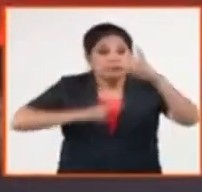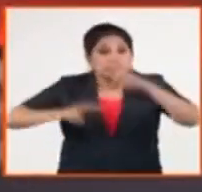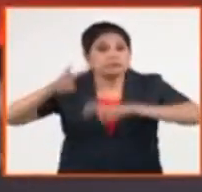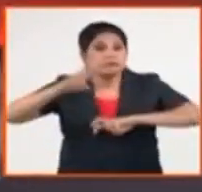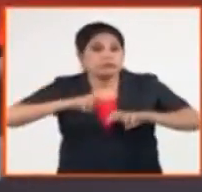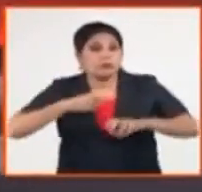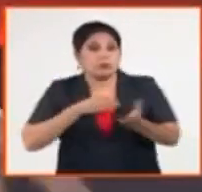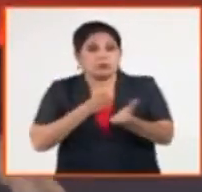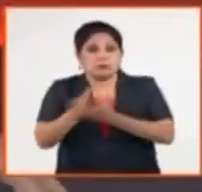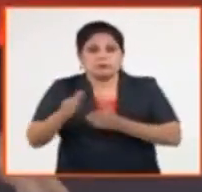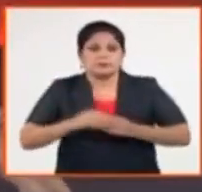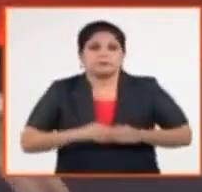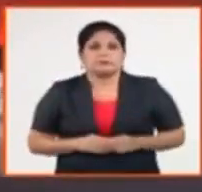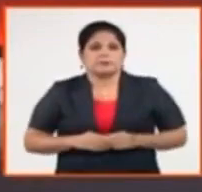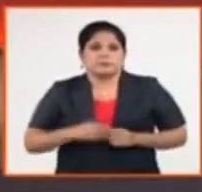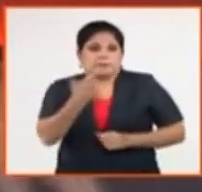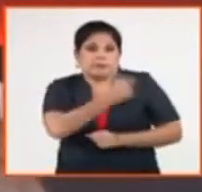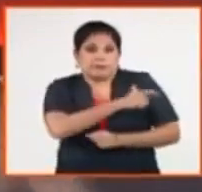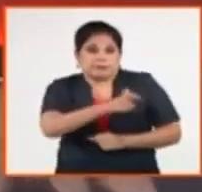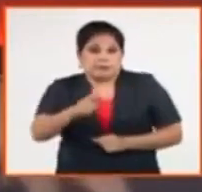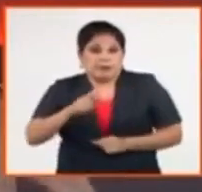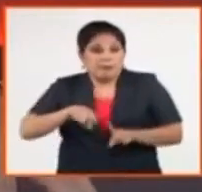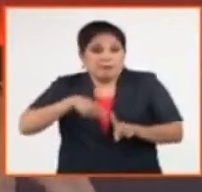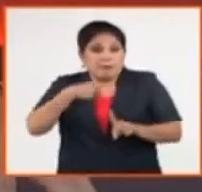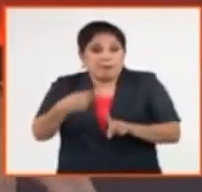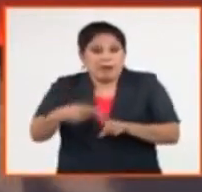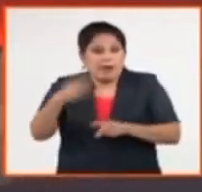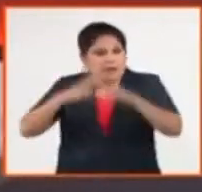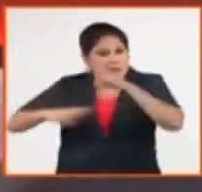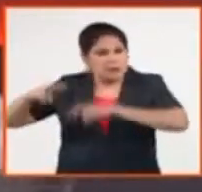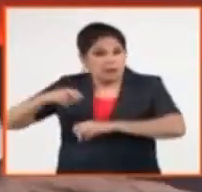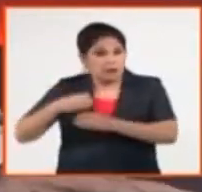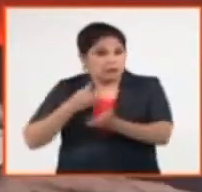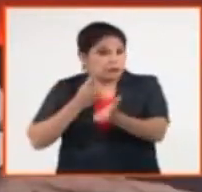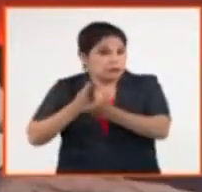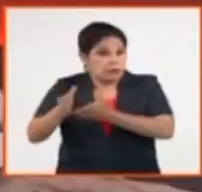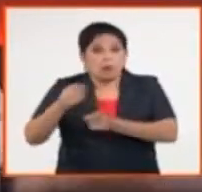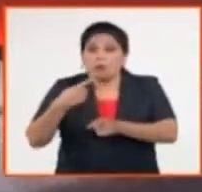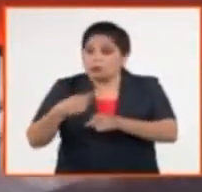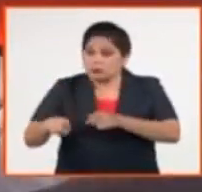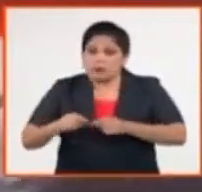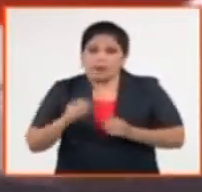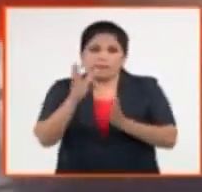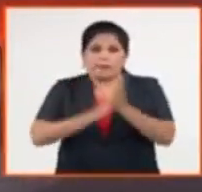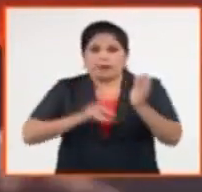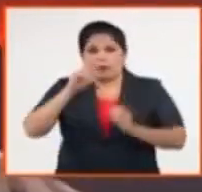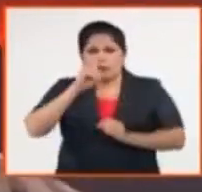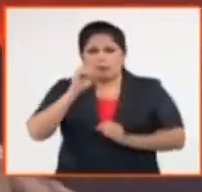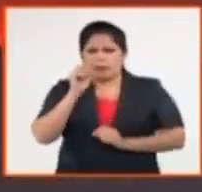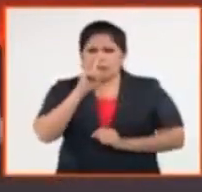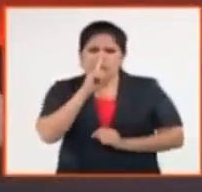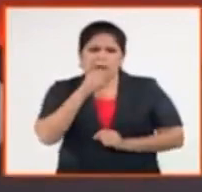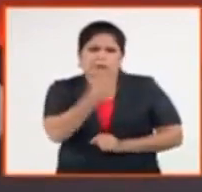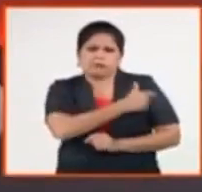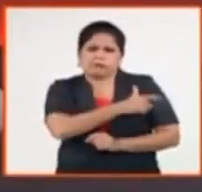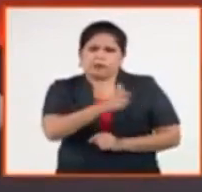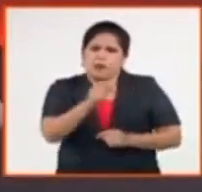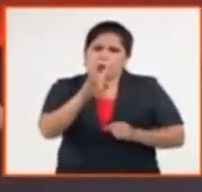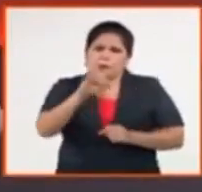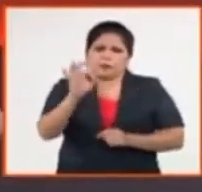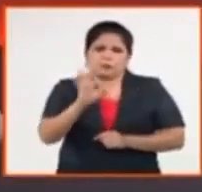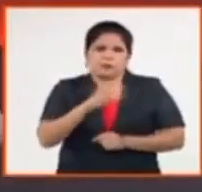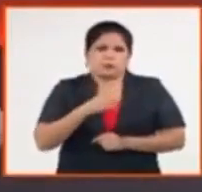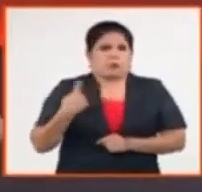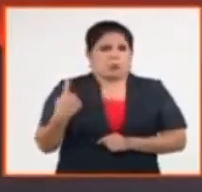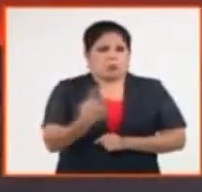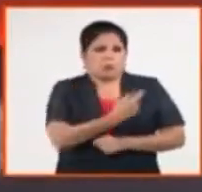La campaña masiva debe terminar en el mes de noviembre con un 90% aproximadamente de